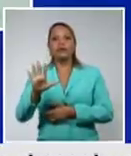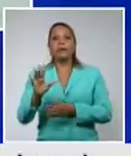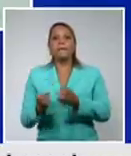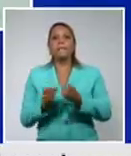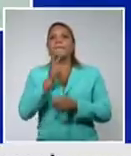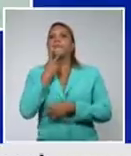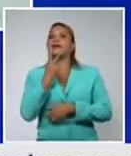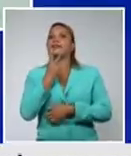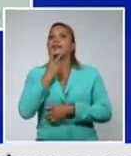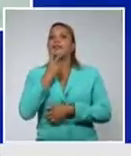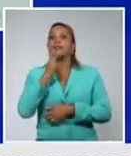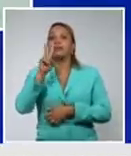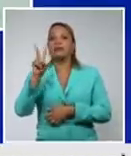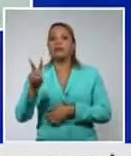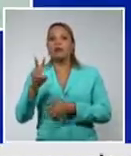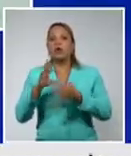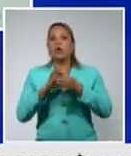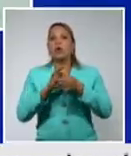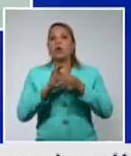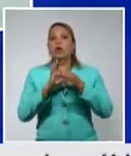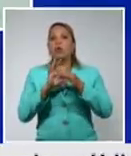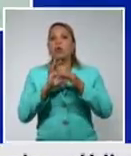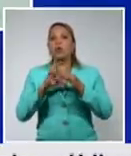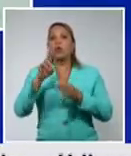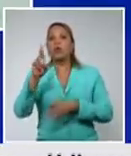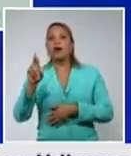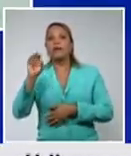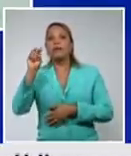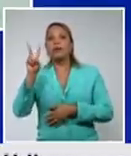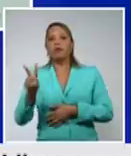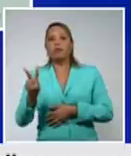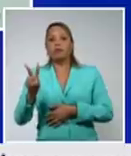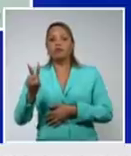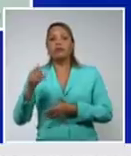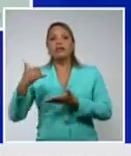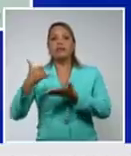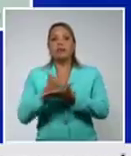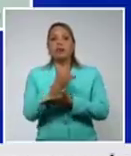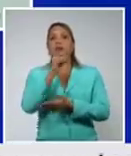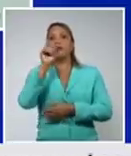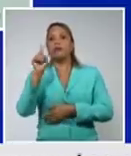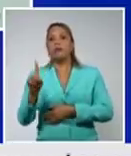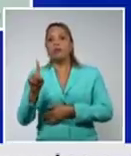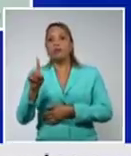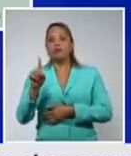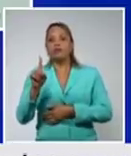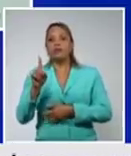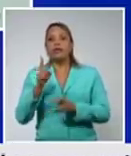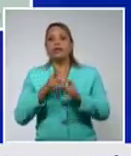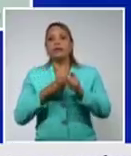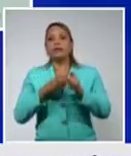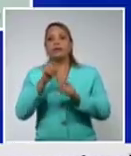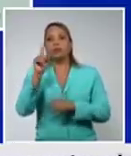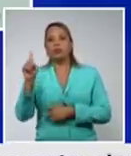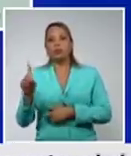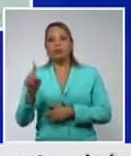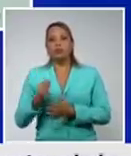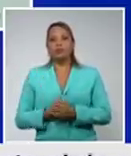2 casos autóctonos cada uno, y Jimaguayú y Sibanicú con 1 caso cada uno. Las